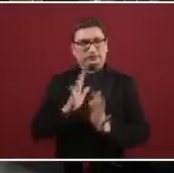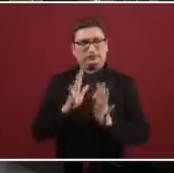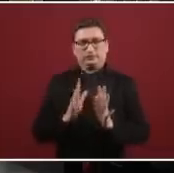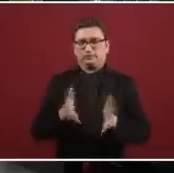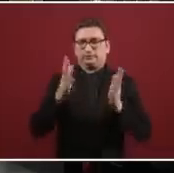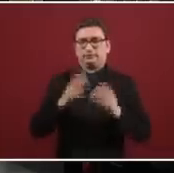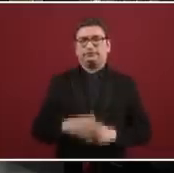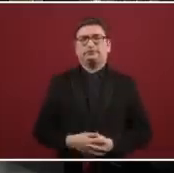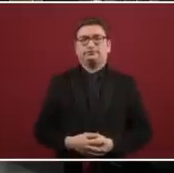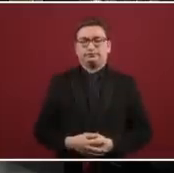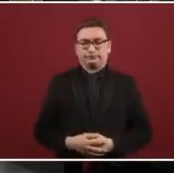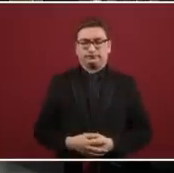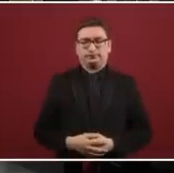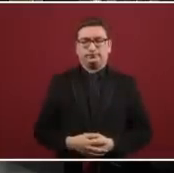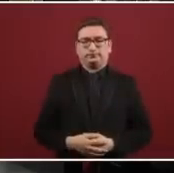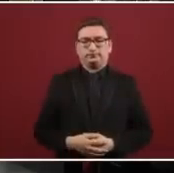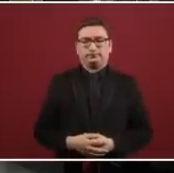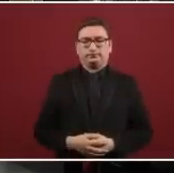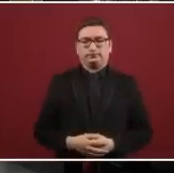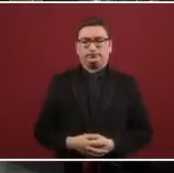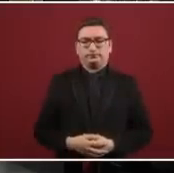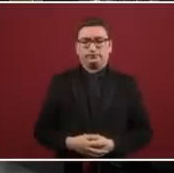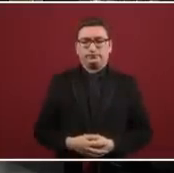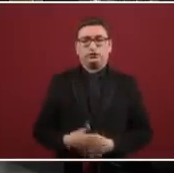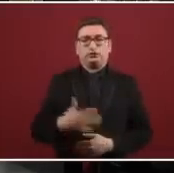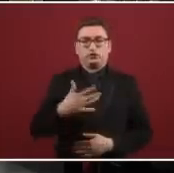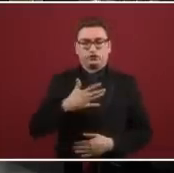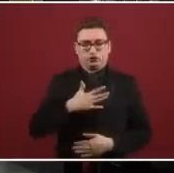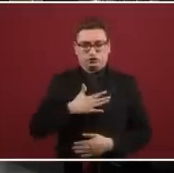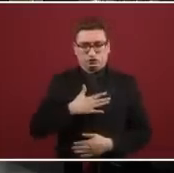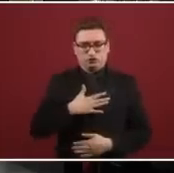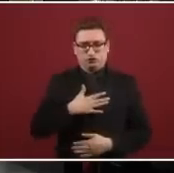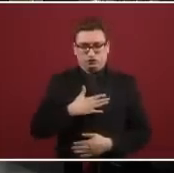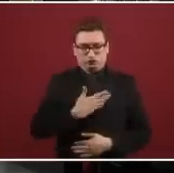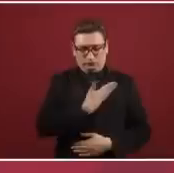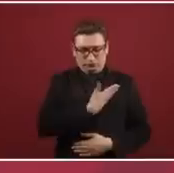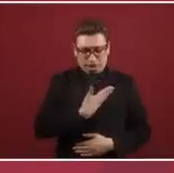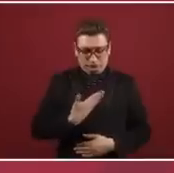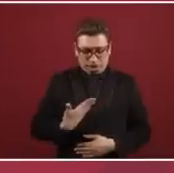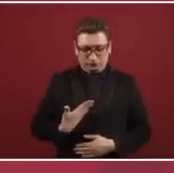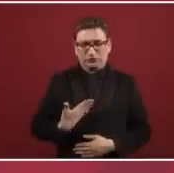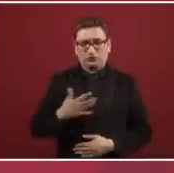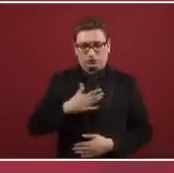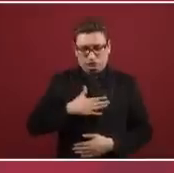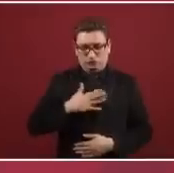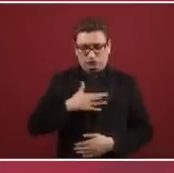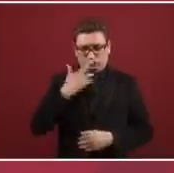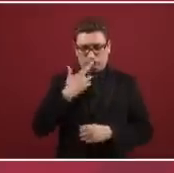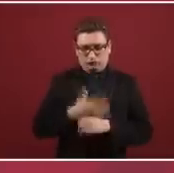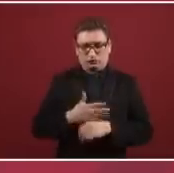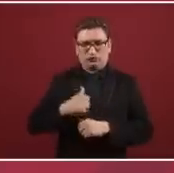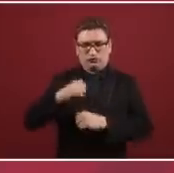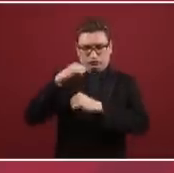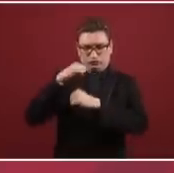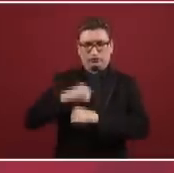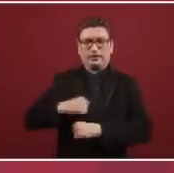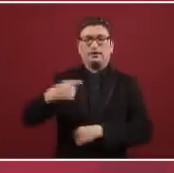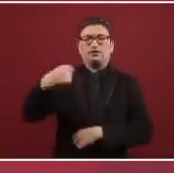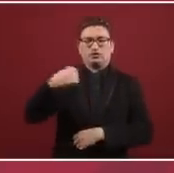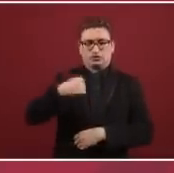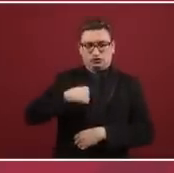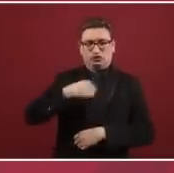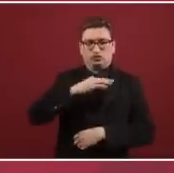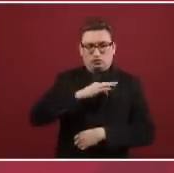Entonces, me permiten, como titular del Ejecutivo, creo que a eso te referías, que